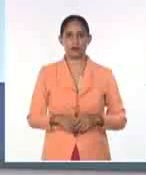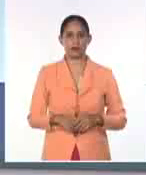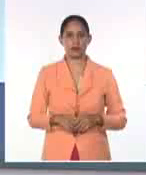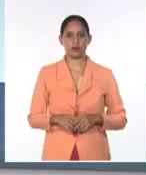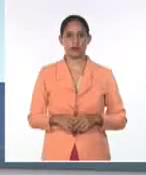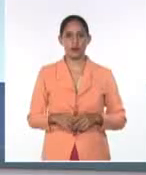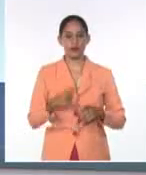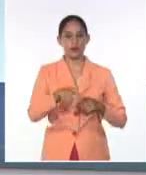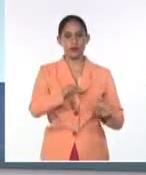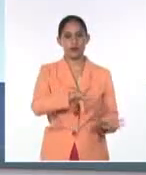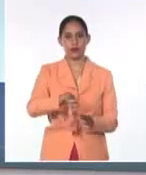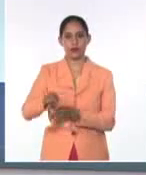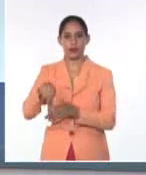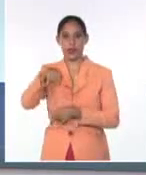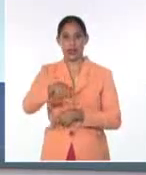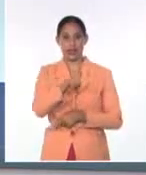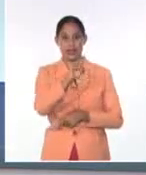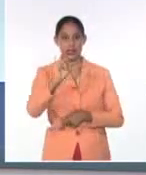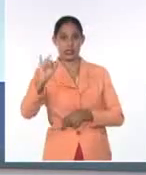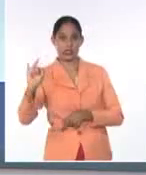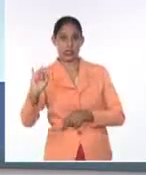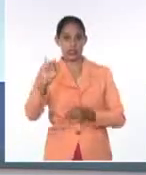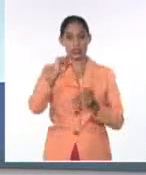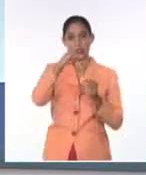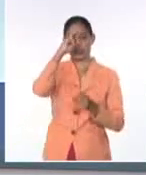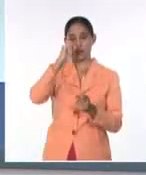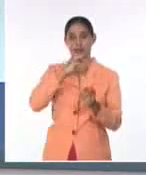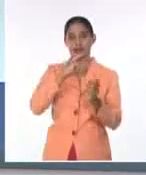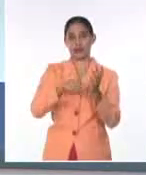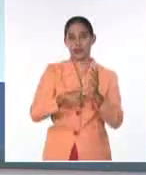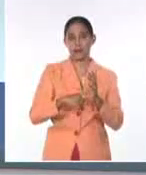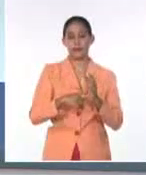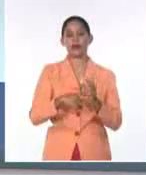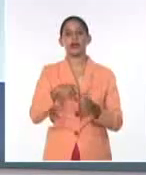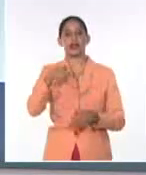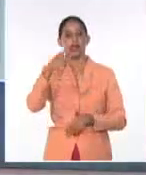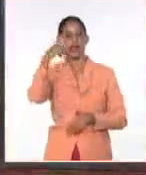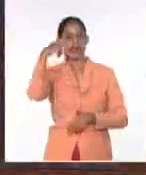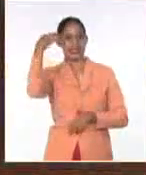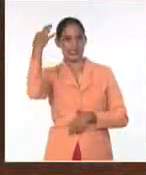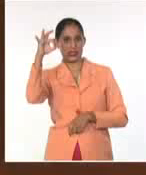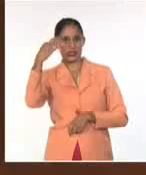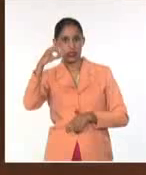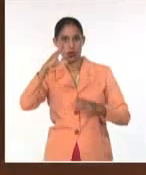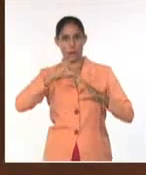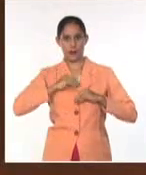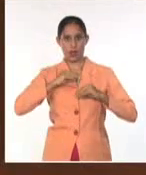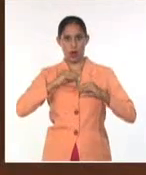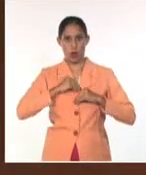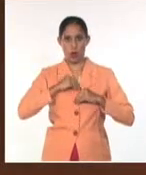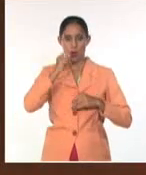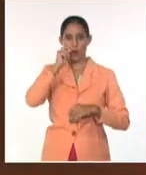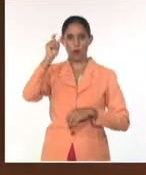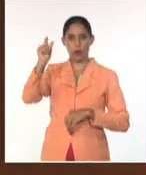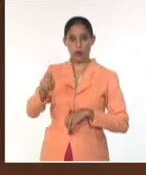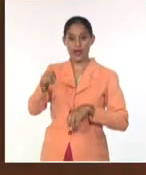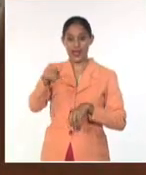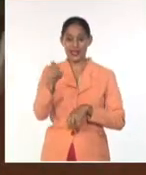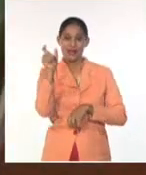Y este 17 de septiembre se conmemora el Día Internacional del Psicopedagogo. Esta fecha se seleccionó debido a que